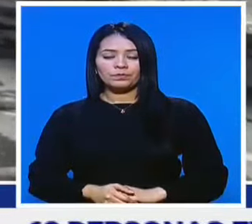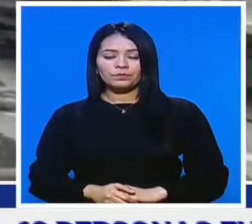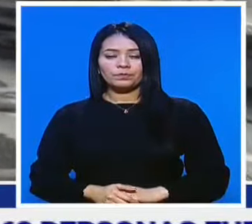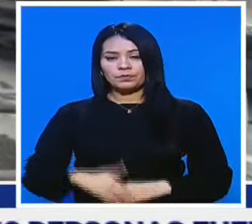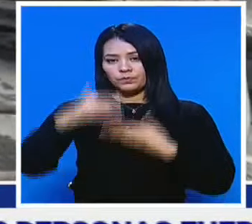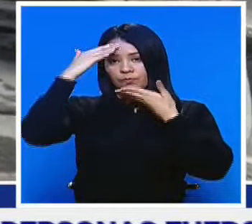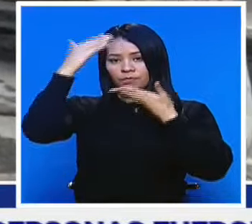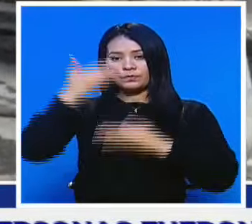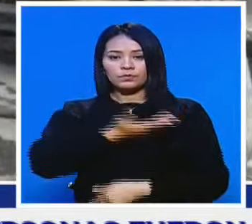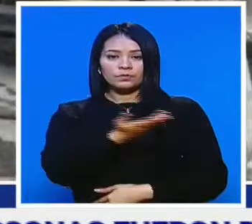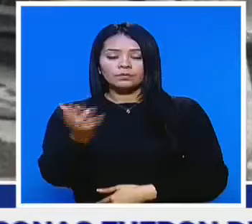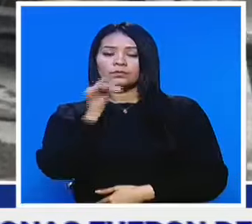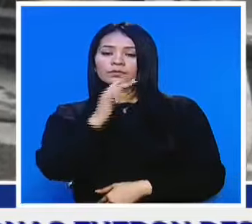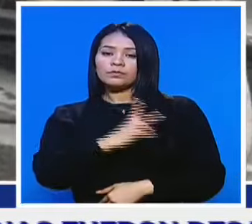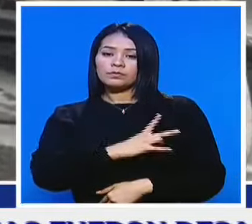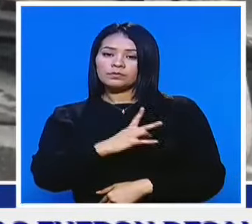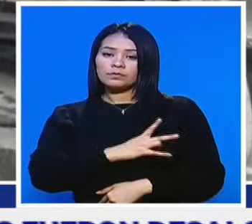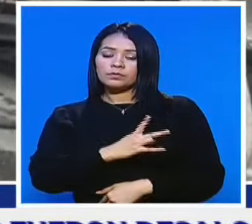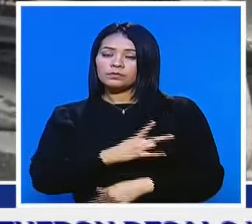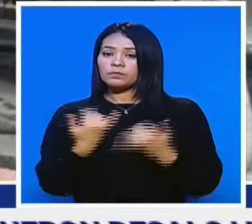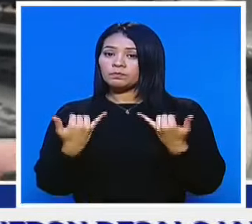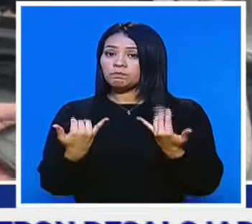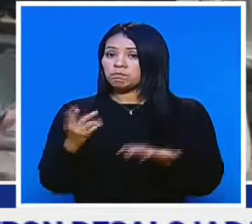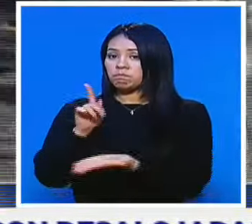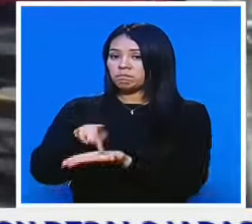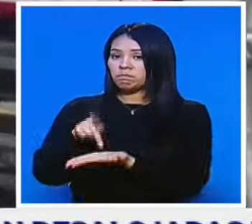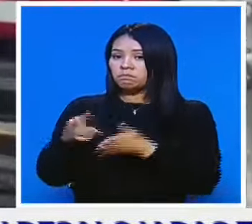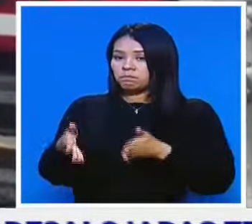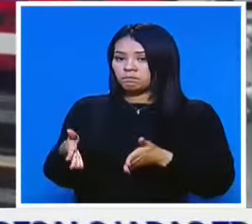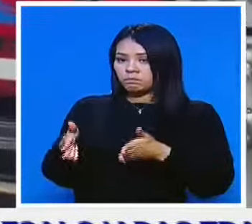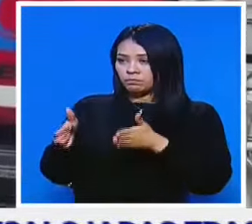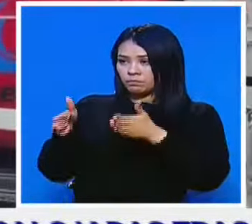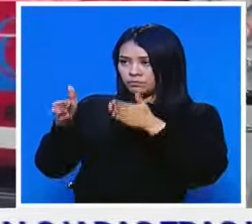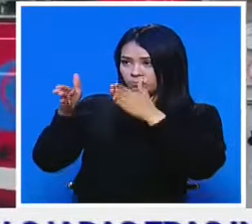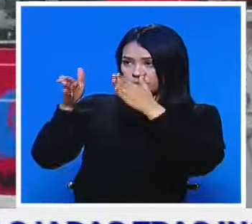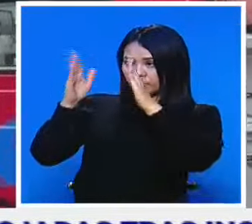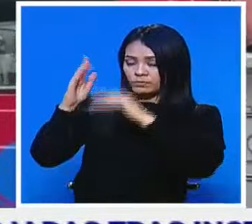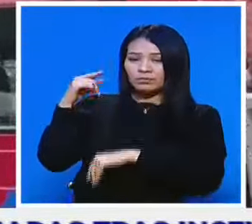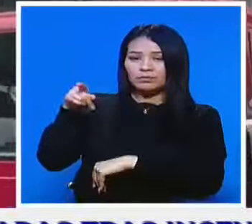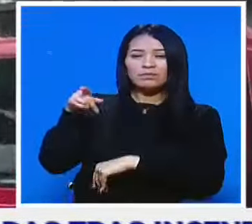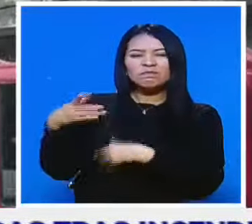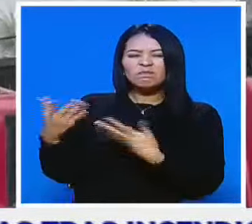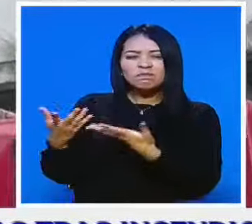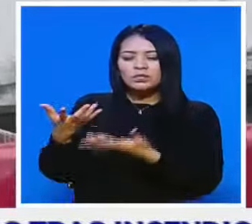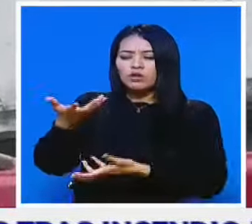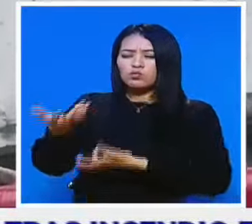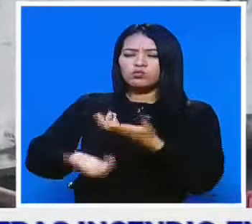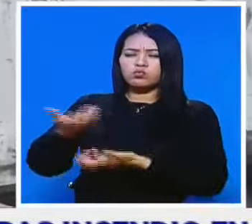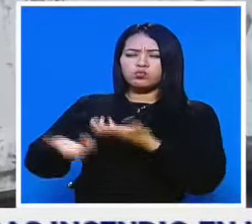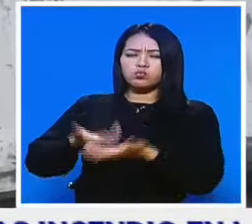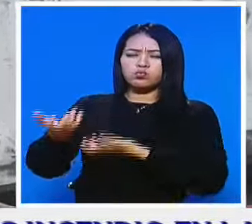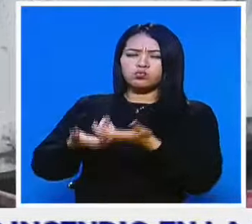Saludos amigos de Noticias Venevisión, yo me encuentro justo en el edificio donde fue consumido parte de su estructura el día de ayer, o la noche de ayer mejor